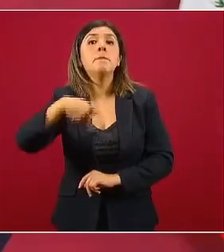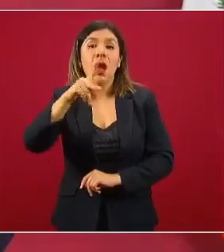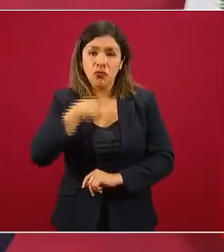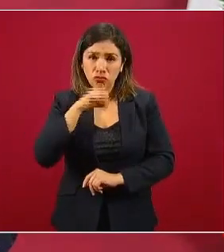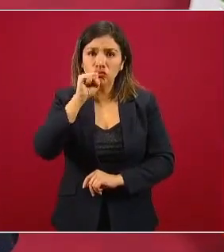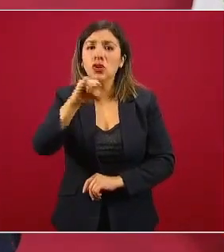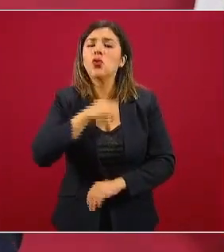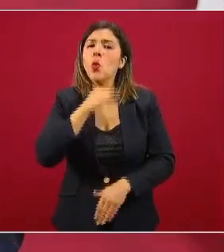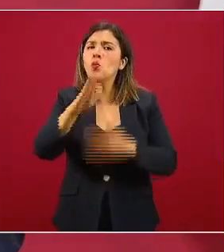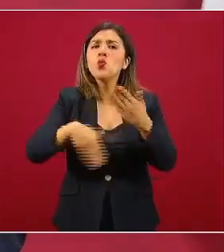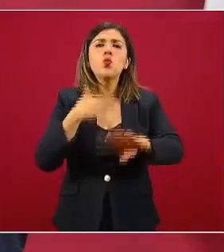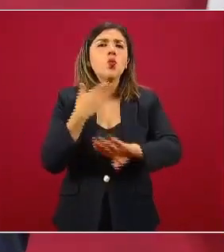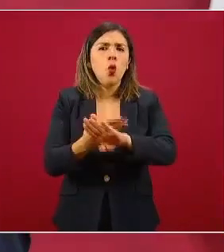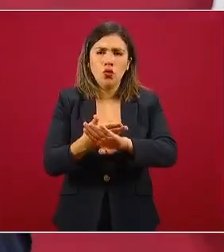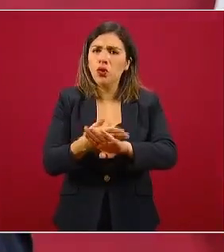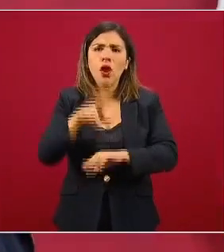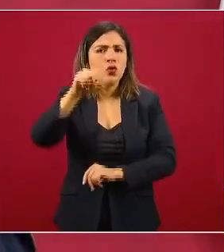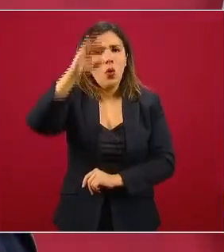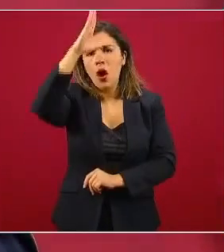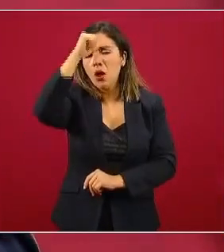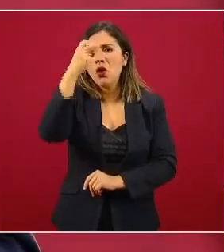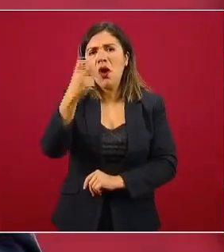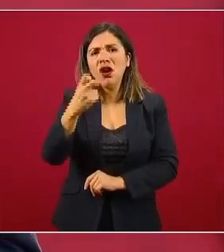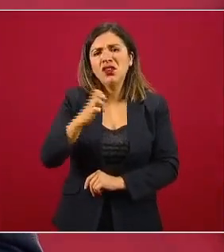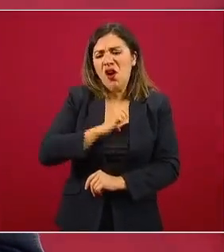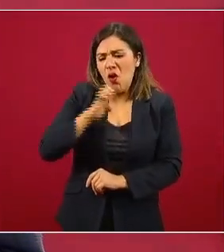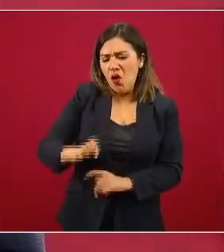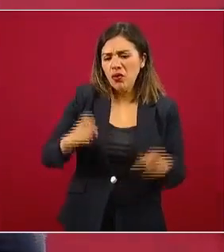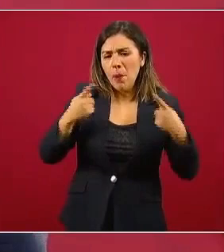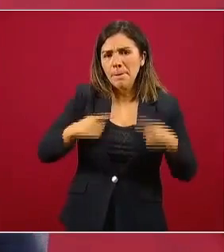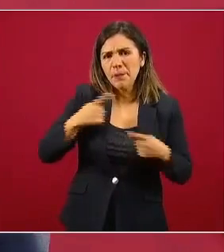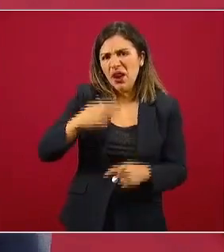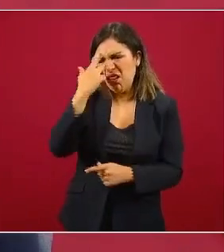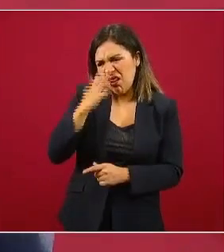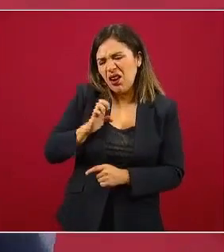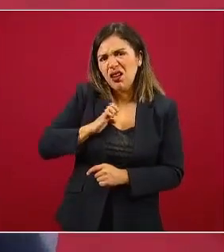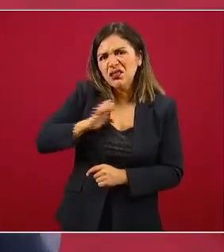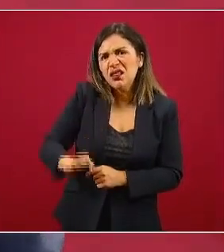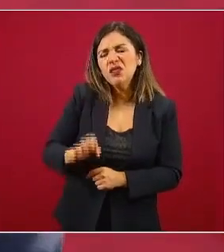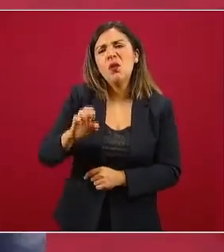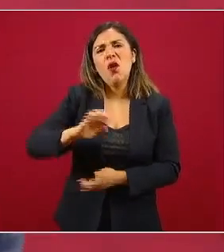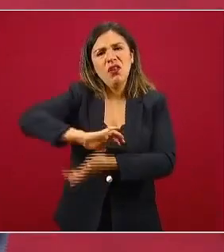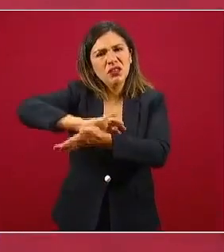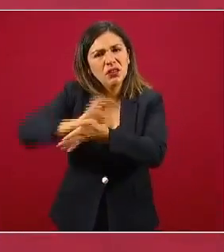contra del racismo, ¿sí? Estoy en contra de la discriminación